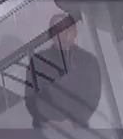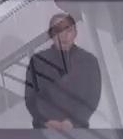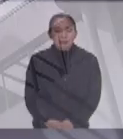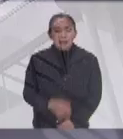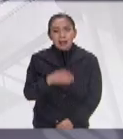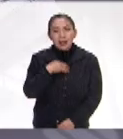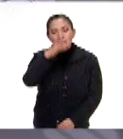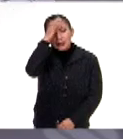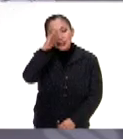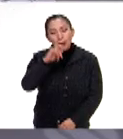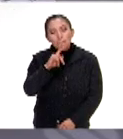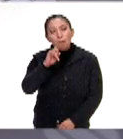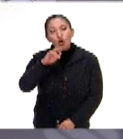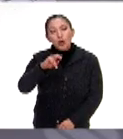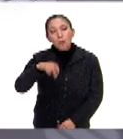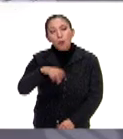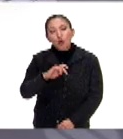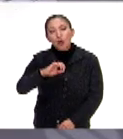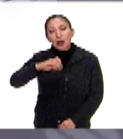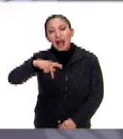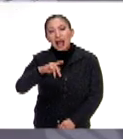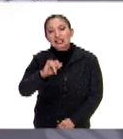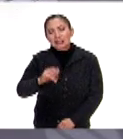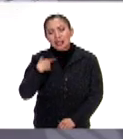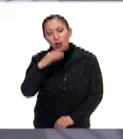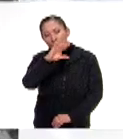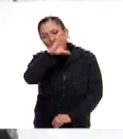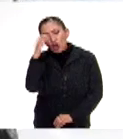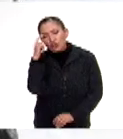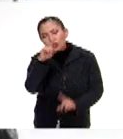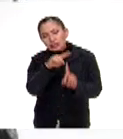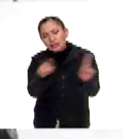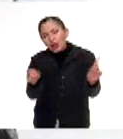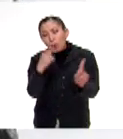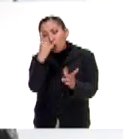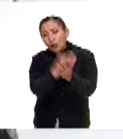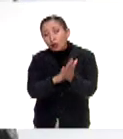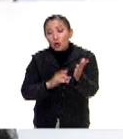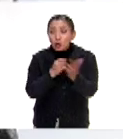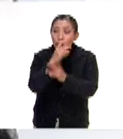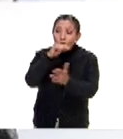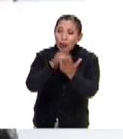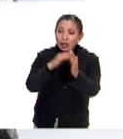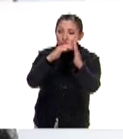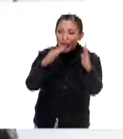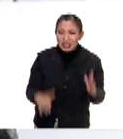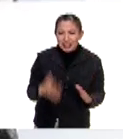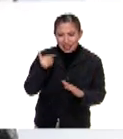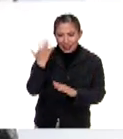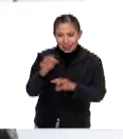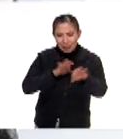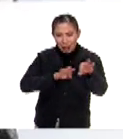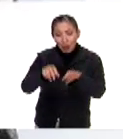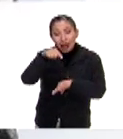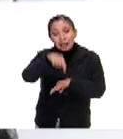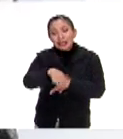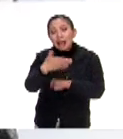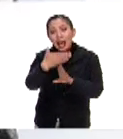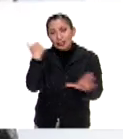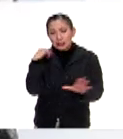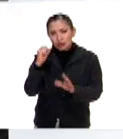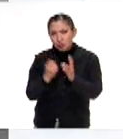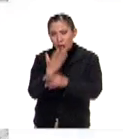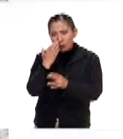Frida por Munkácsy ofrece imágenes desconocidas de Frida y Diego compartiendo el nuevo espacio de su casa estudio. En ese momento,